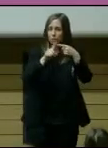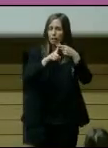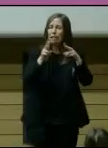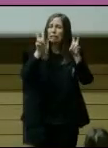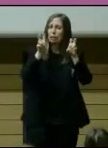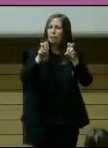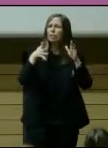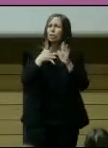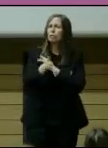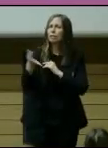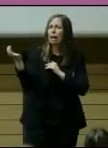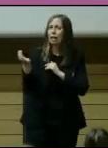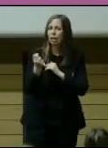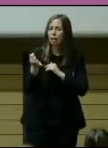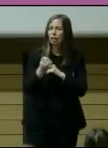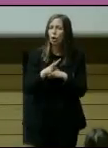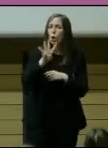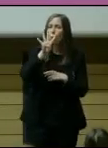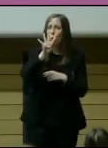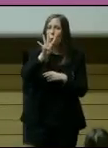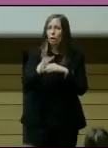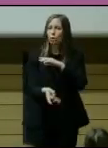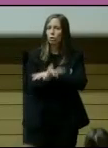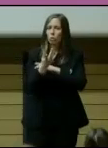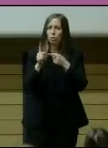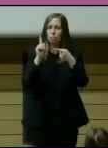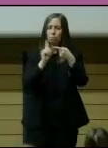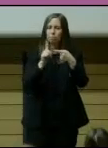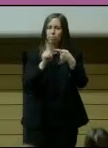orden temático, pues tenemos cuatro causas. La